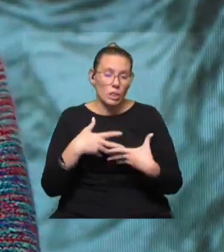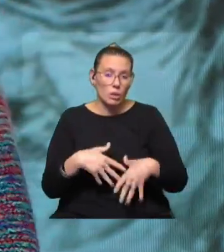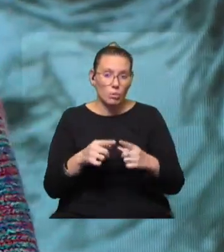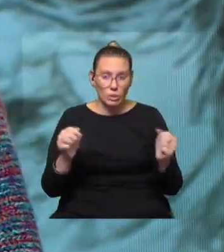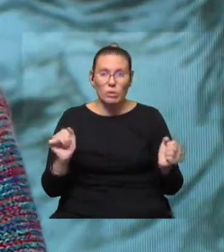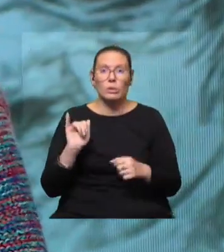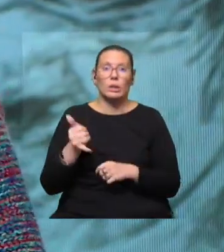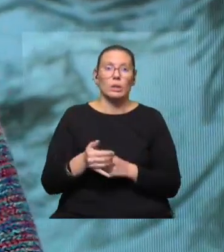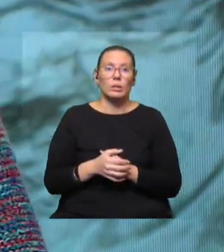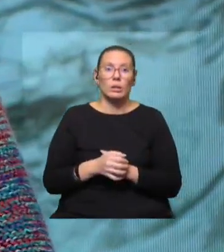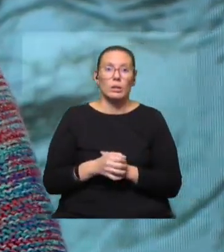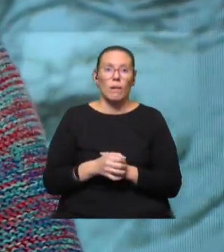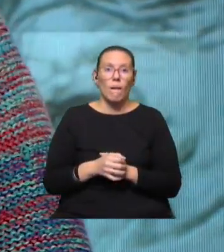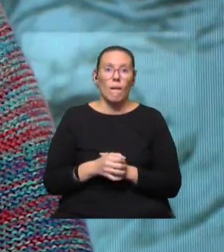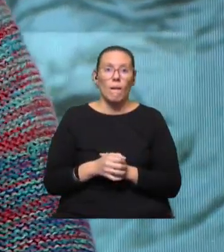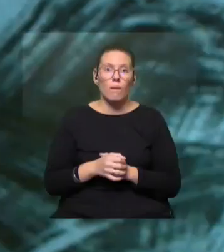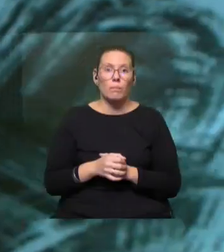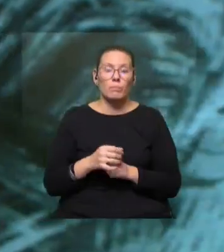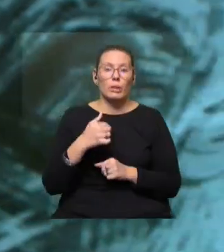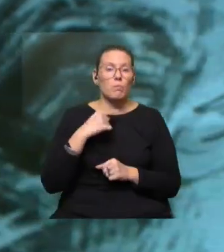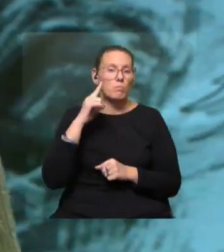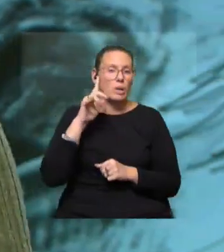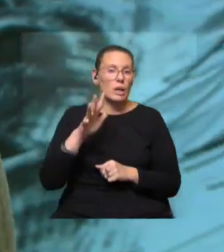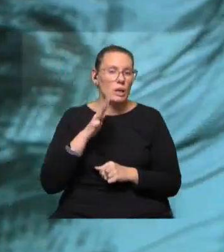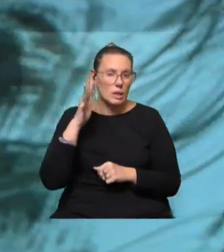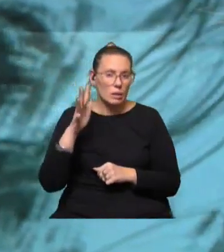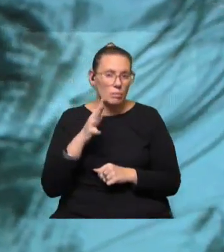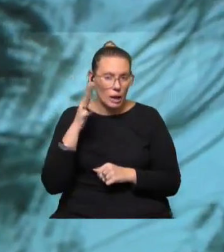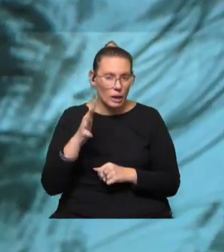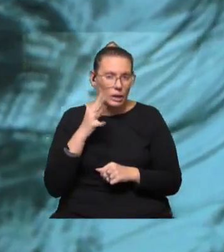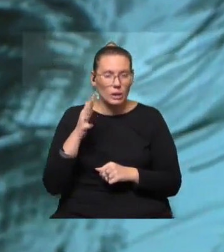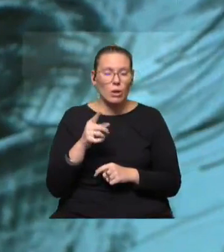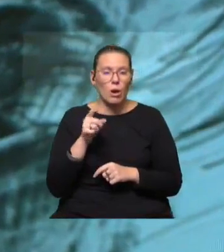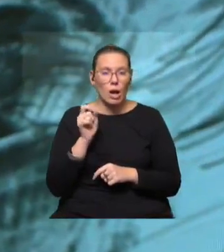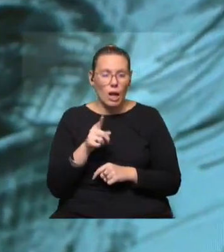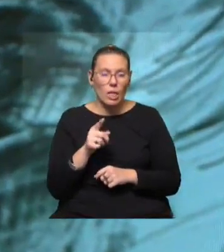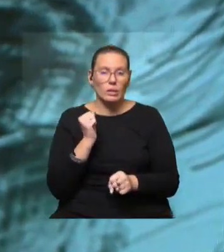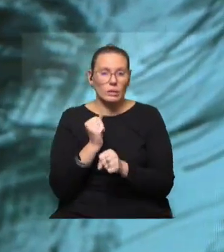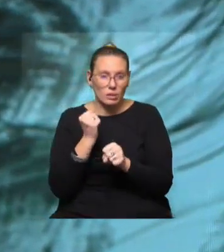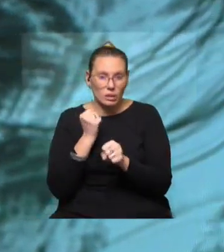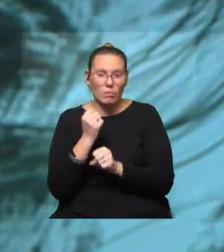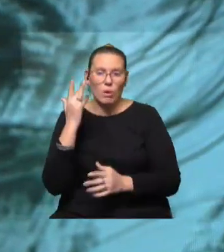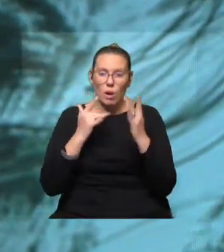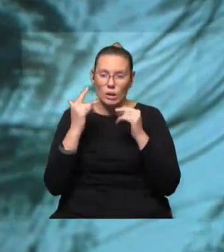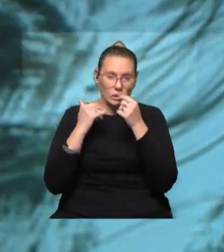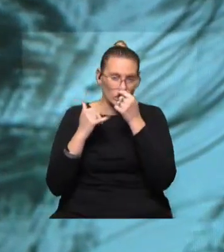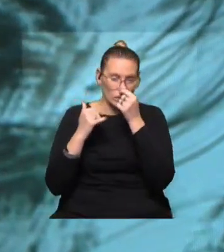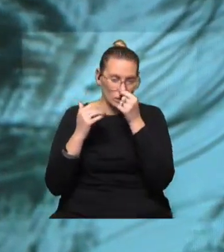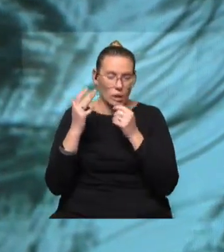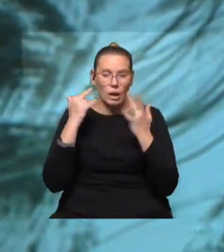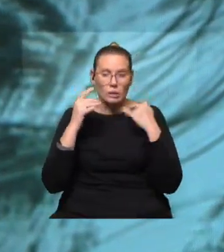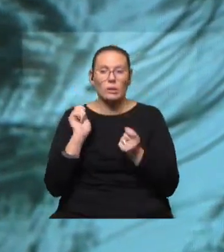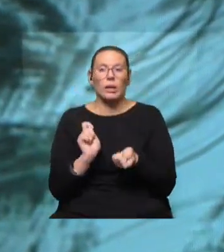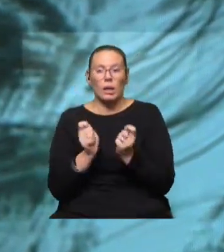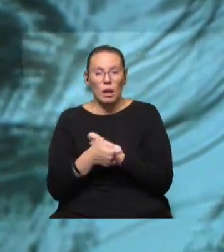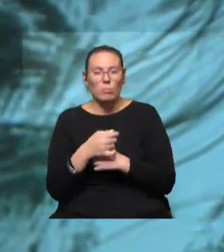totalmente yo me imagino que que cada obra un artista este también lo cambia o lo moviliza